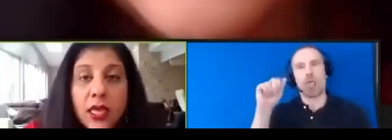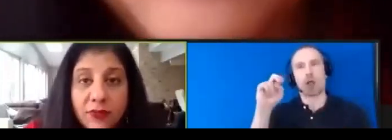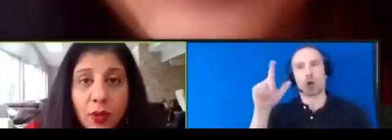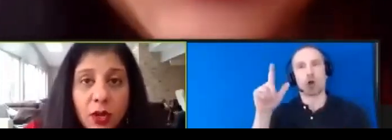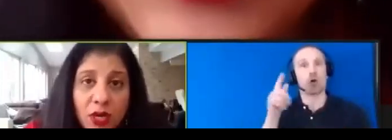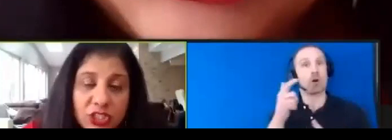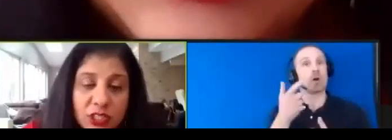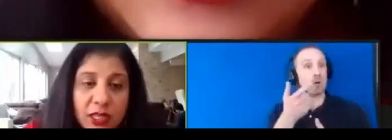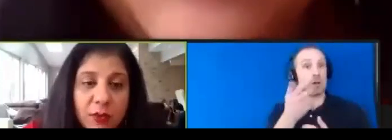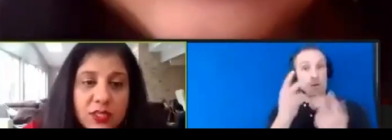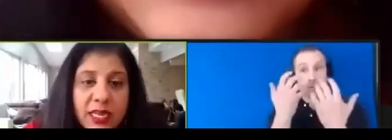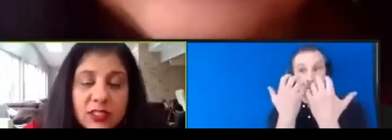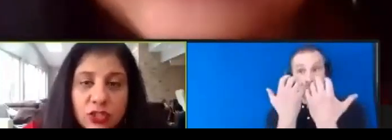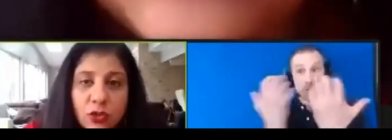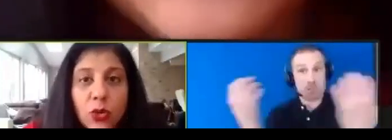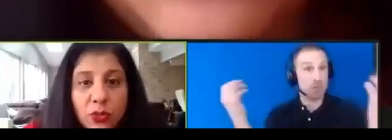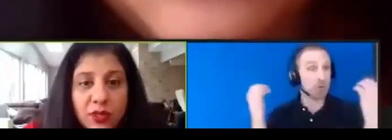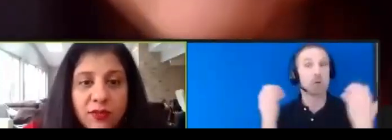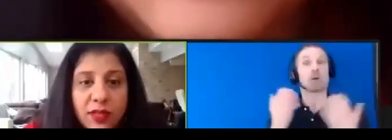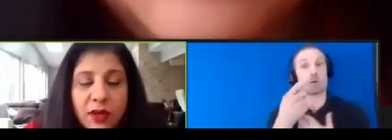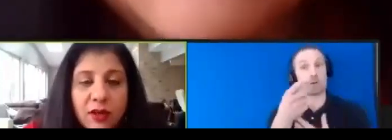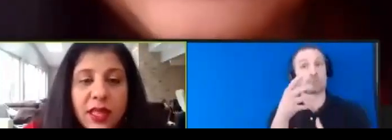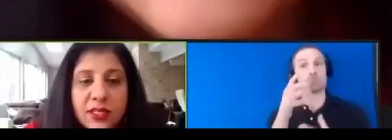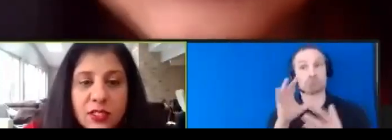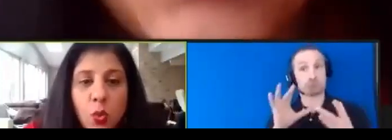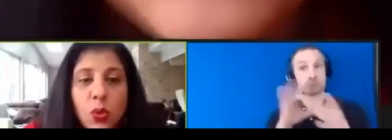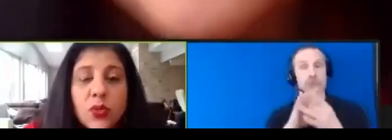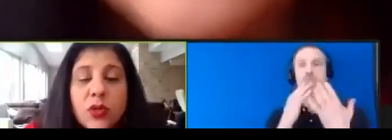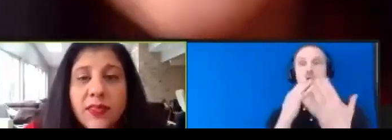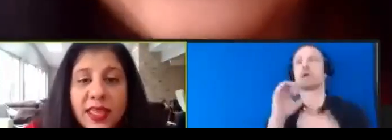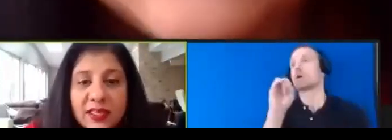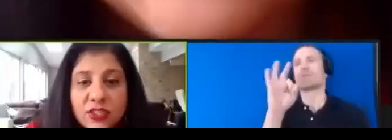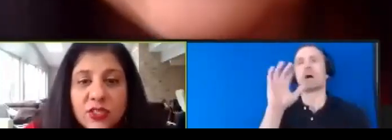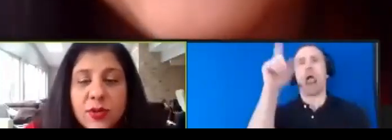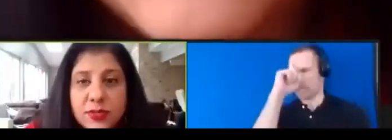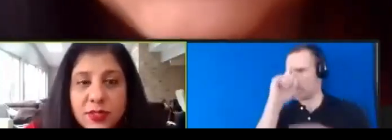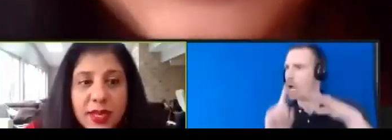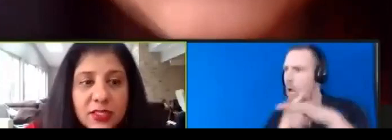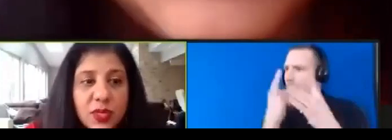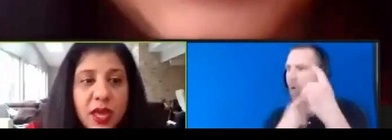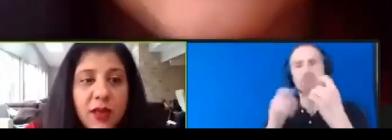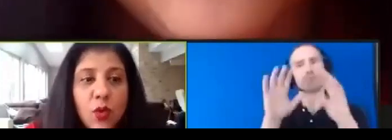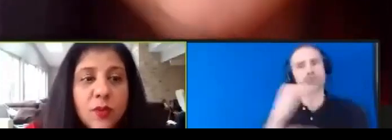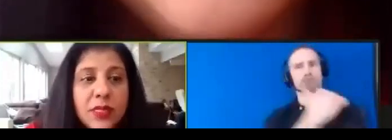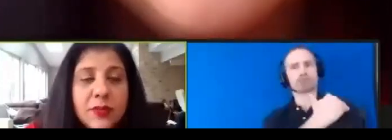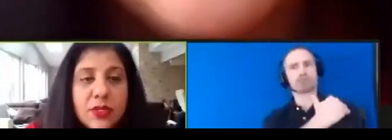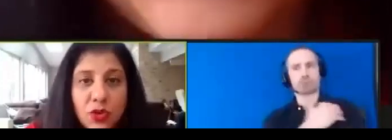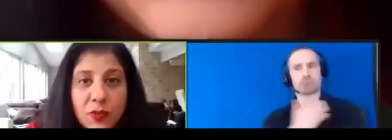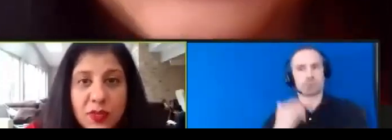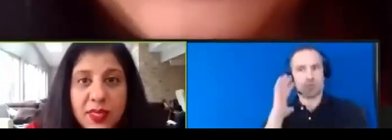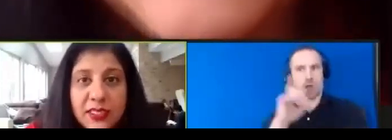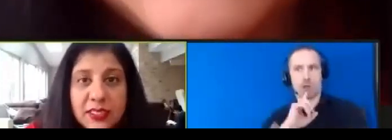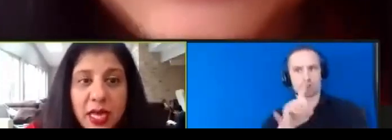cada uno de nuestros panelistas y por estar con nosotros el día de hoy si hay una pregunta que no fue contestada